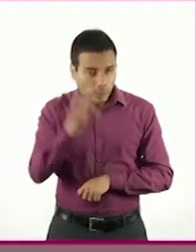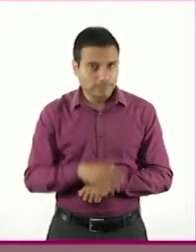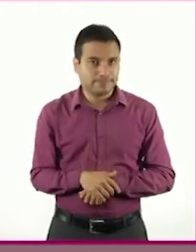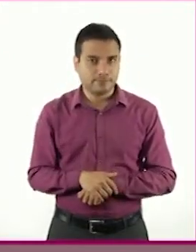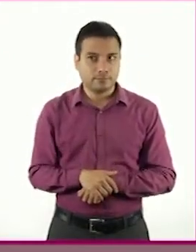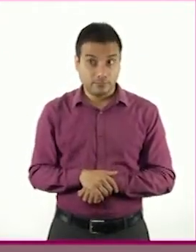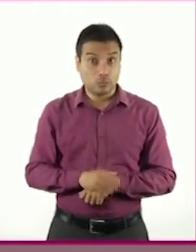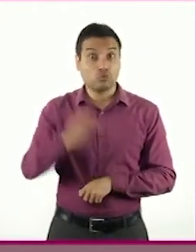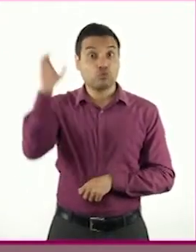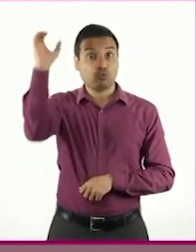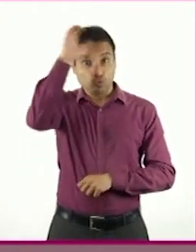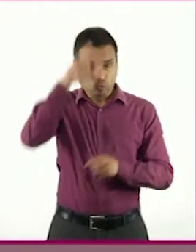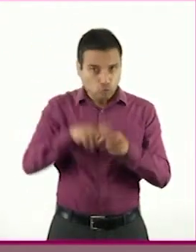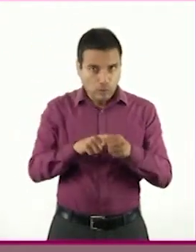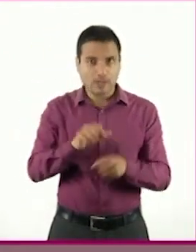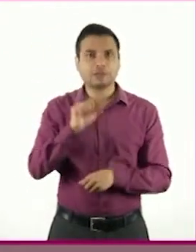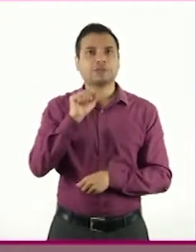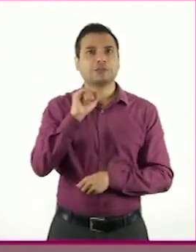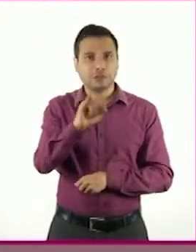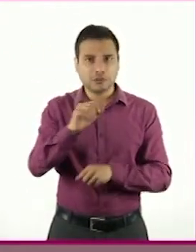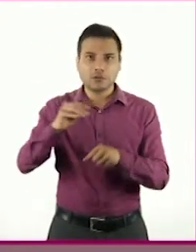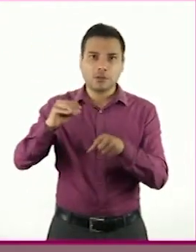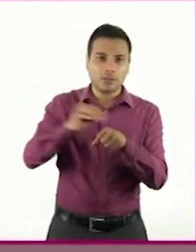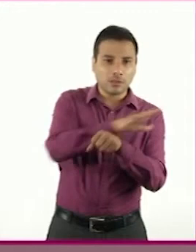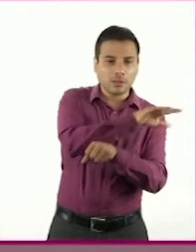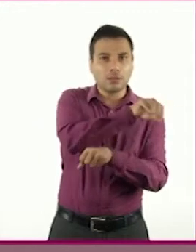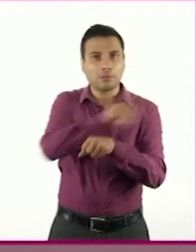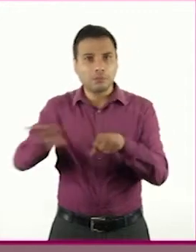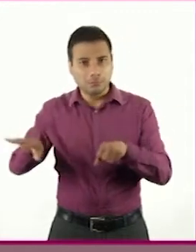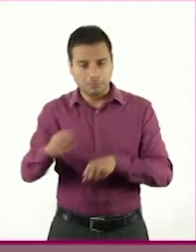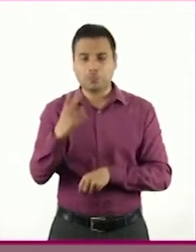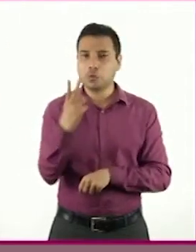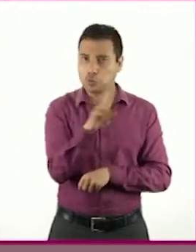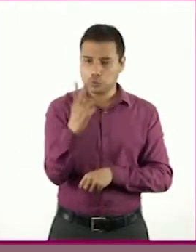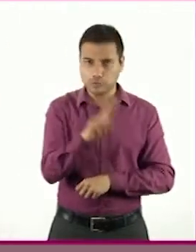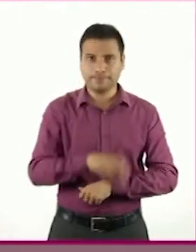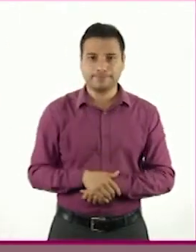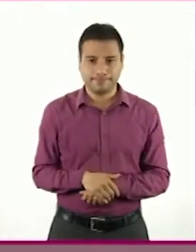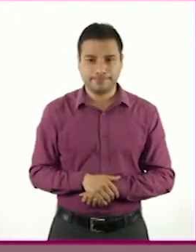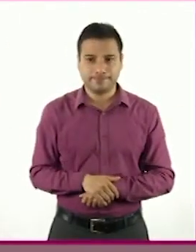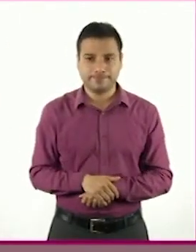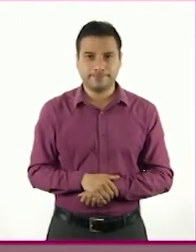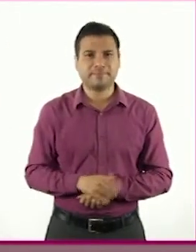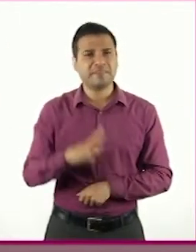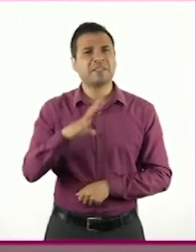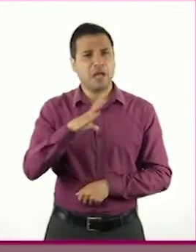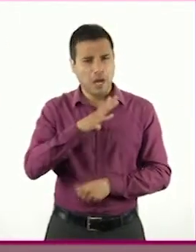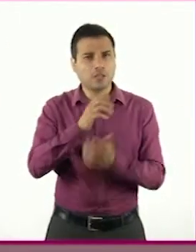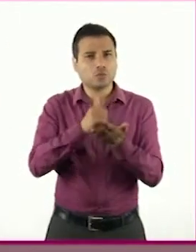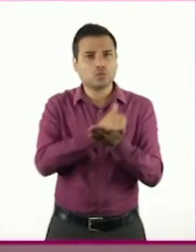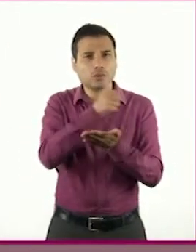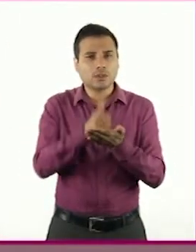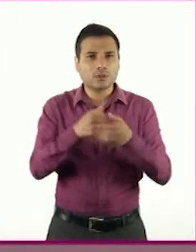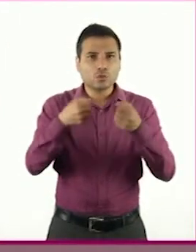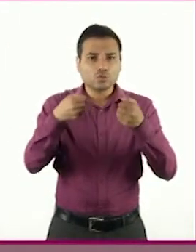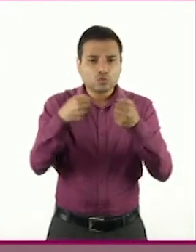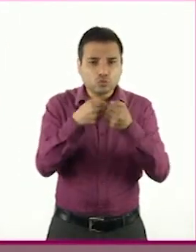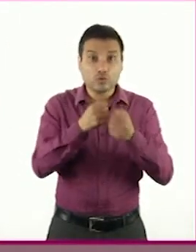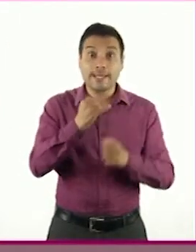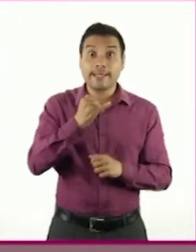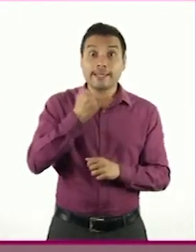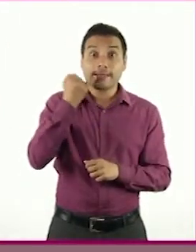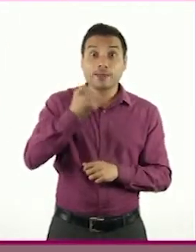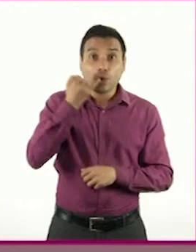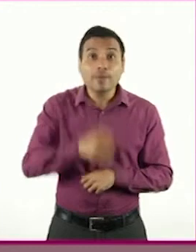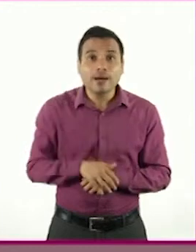logra traspasar las fronteras sin importar si están protegidas o no. Hay ciudades fronterizas donde se hablan perfectamente